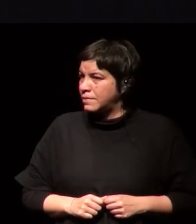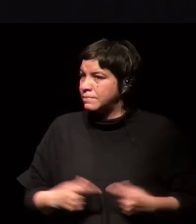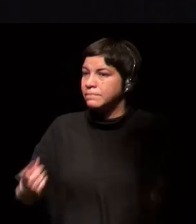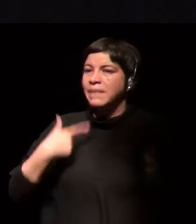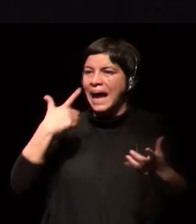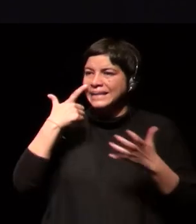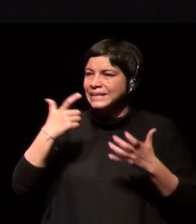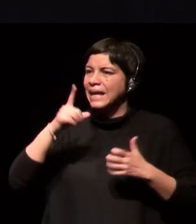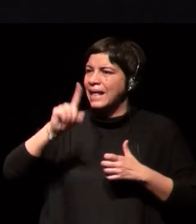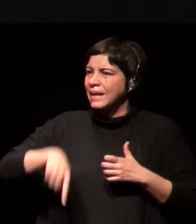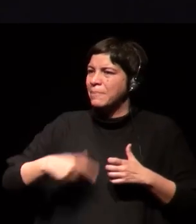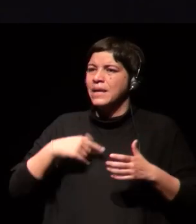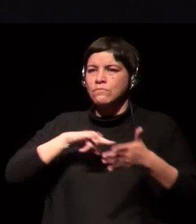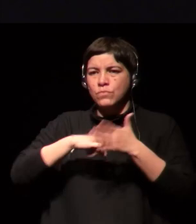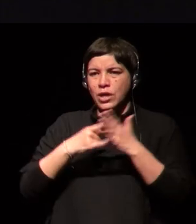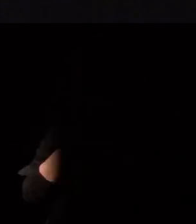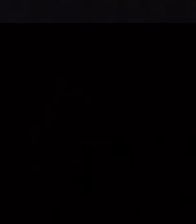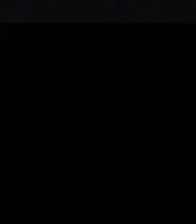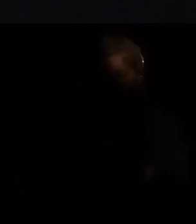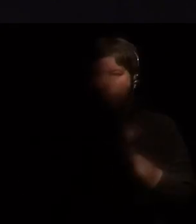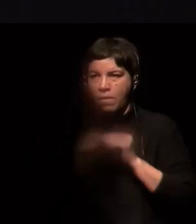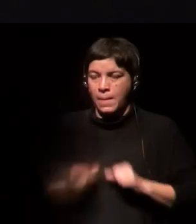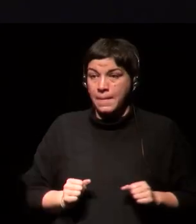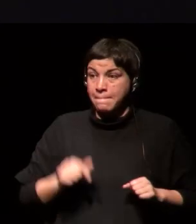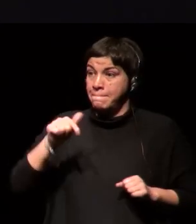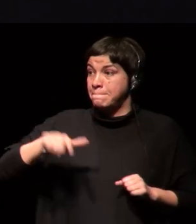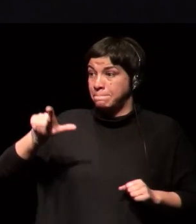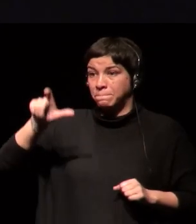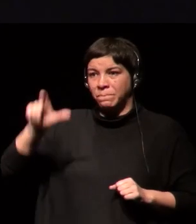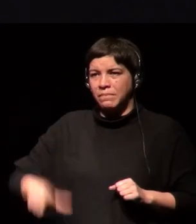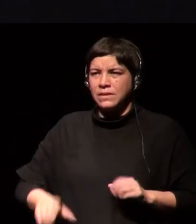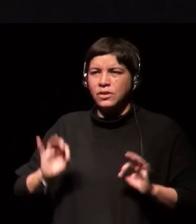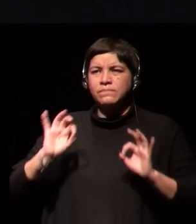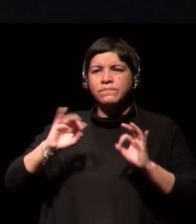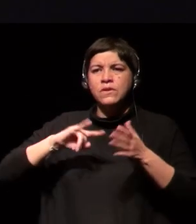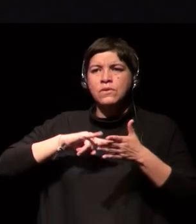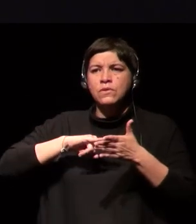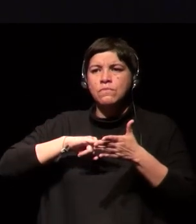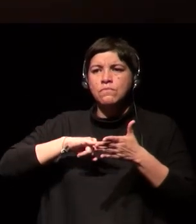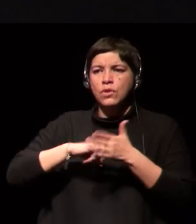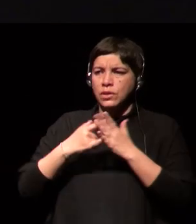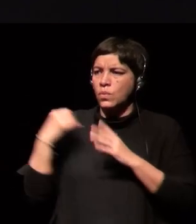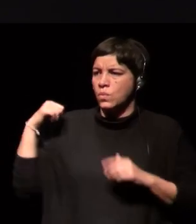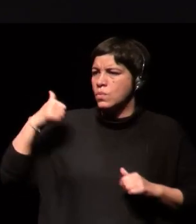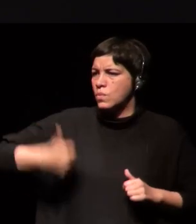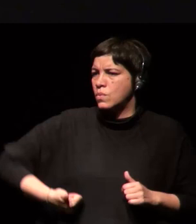comunitarios. Es una persona y un proyecto que desde hace tiempo en las jornadas teníamos